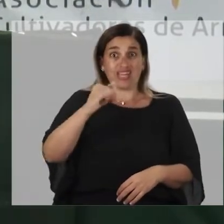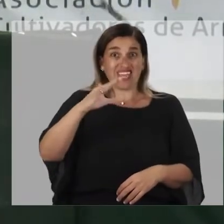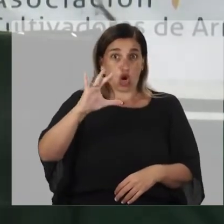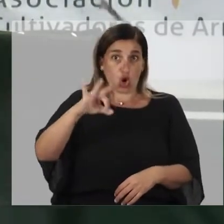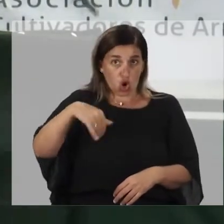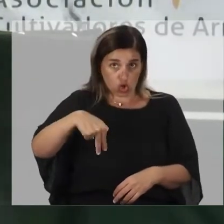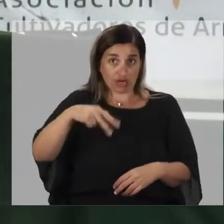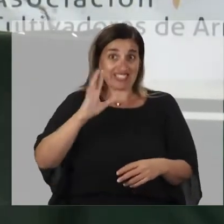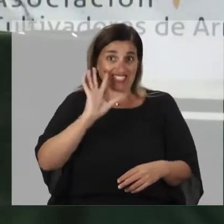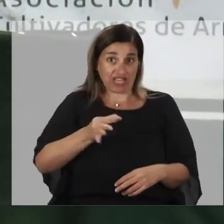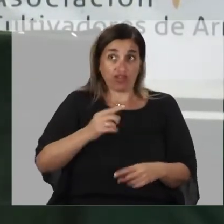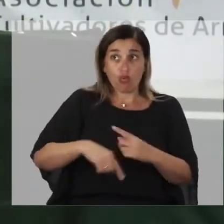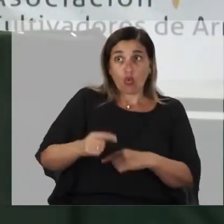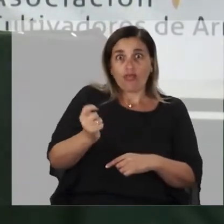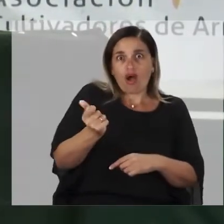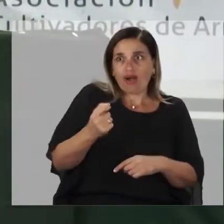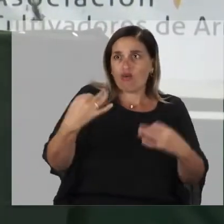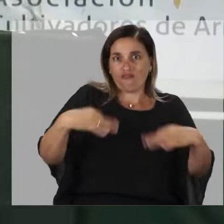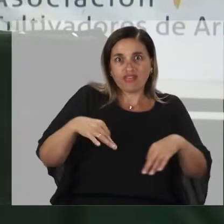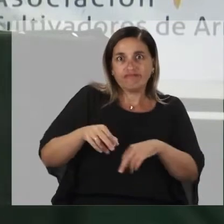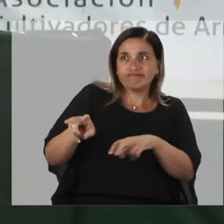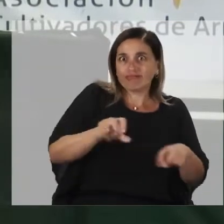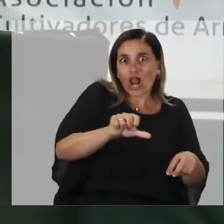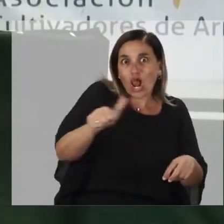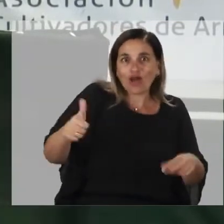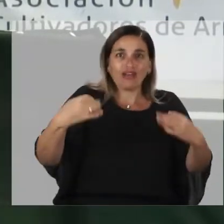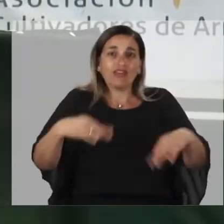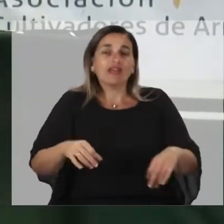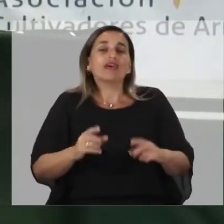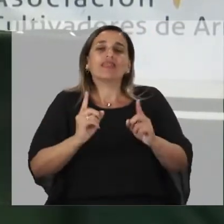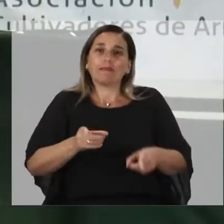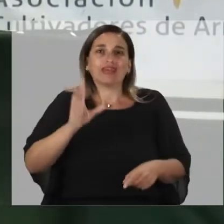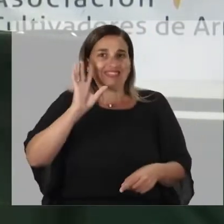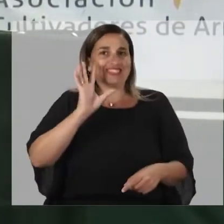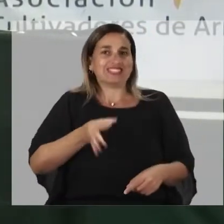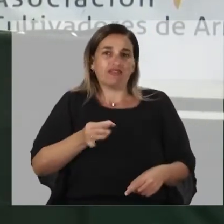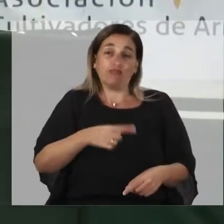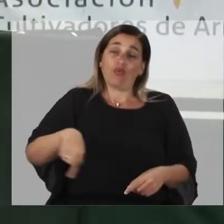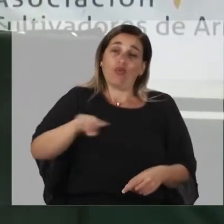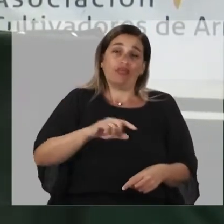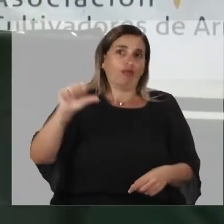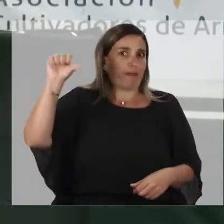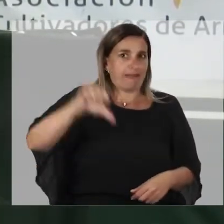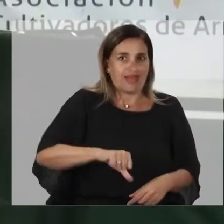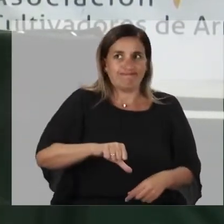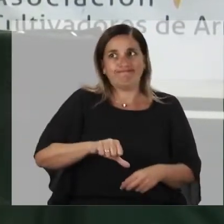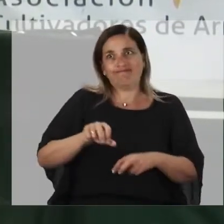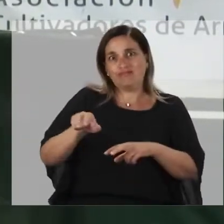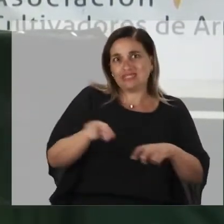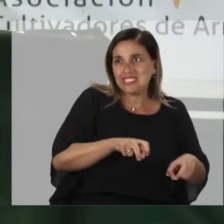y sabemos lo que significa en Rincón cuando la zafra de arroz es buena, y sabemos lo que significa cuando la zafra de arroz no anda